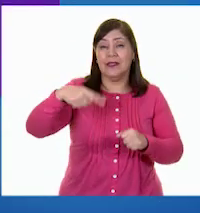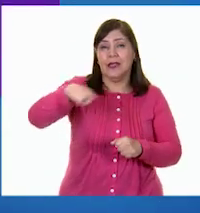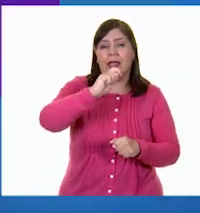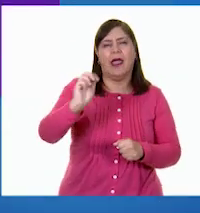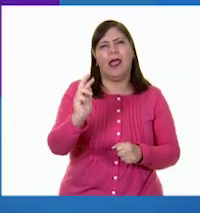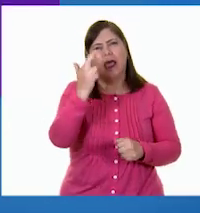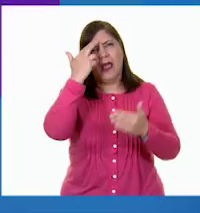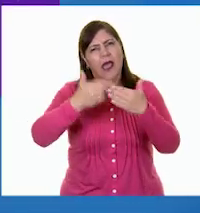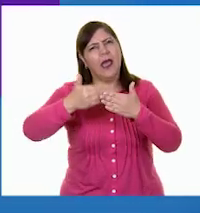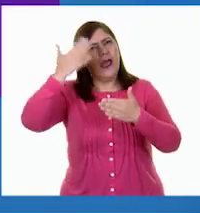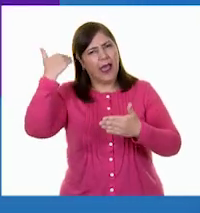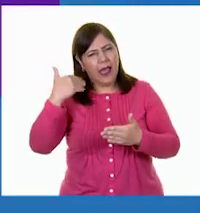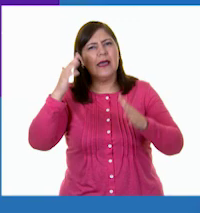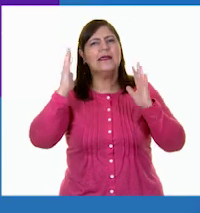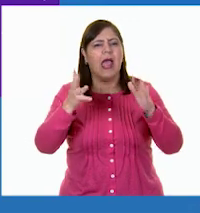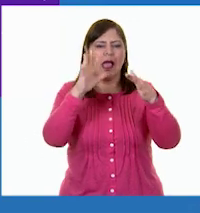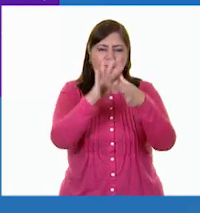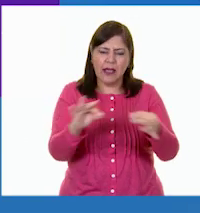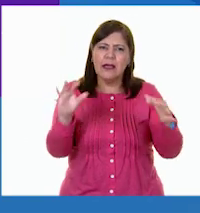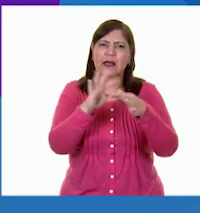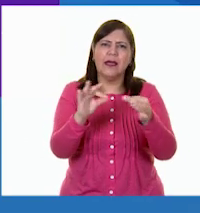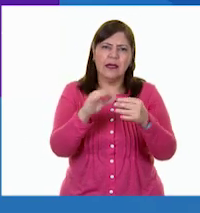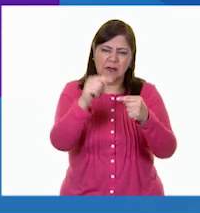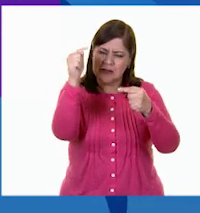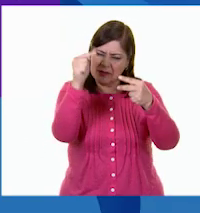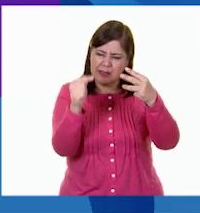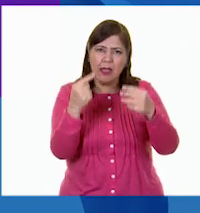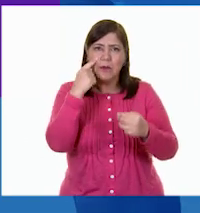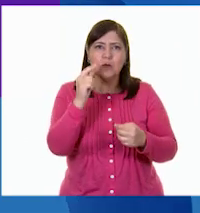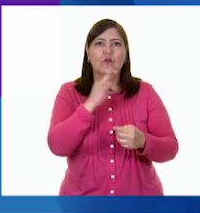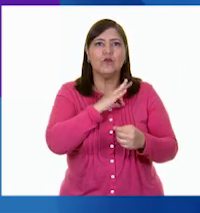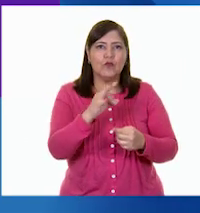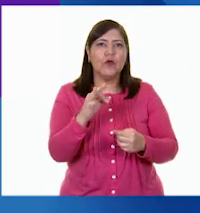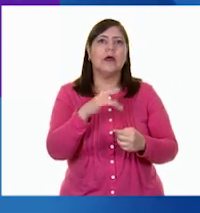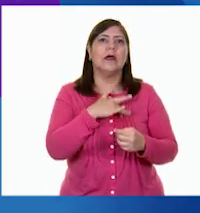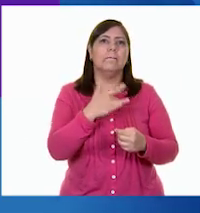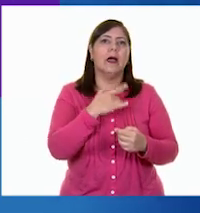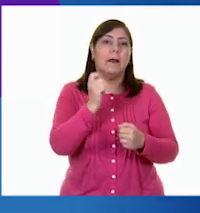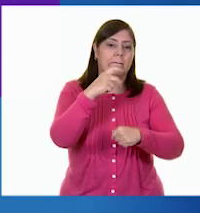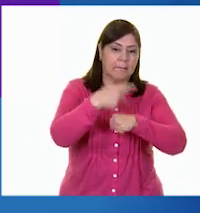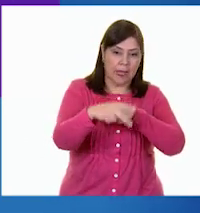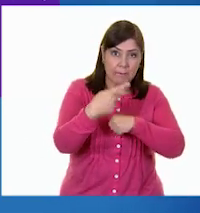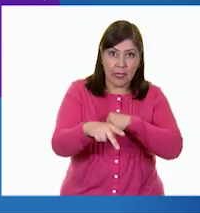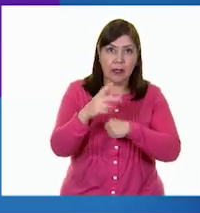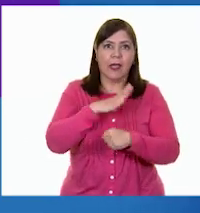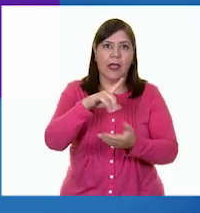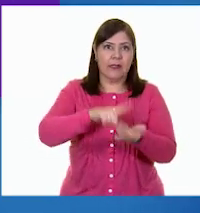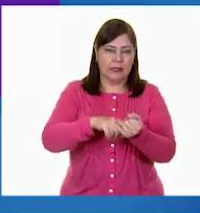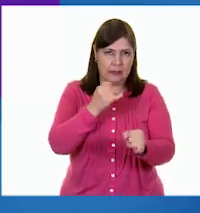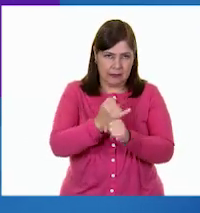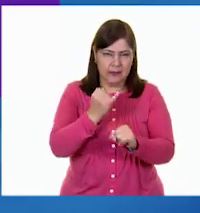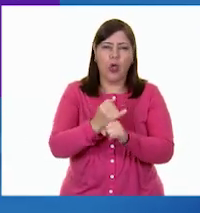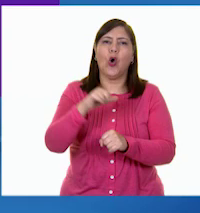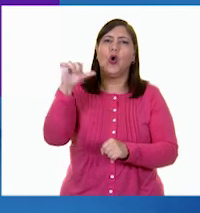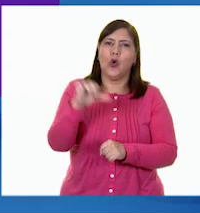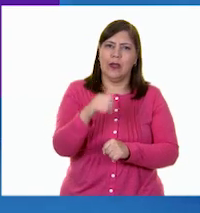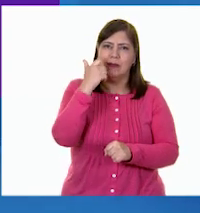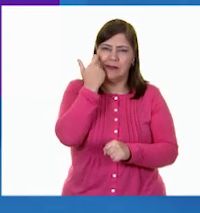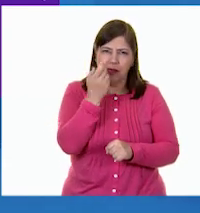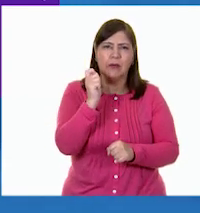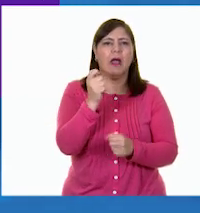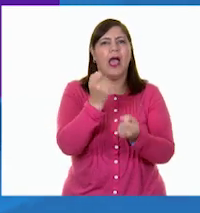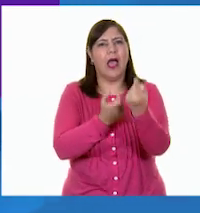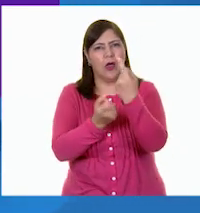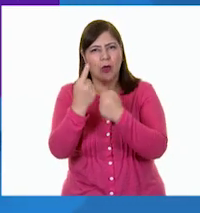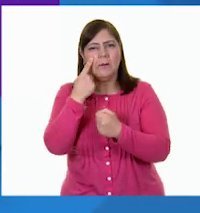otras oportunidades hemos platicado sobre los numerosos peligros que existen en la red? Pues en esta ocasión queremos platicarte sobre algunos de